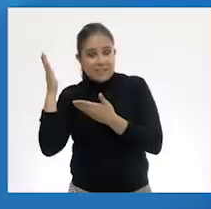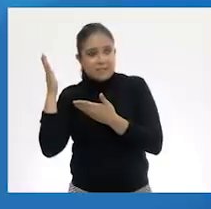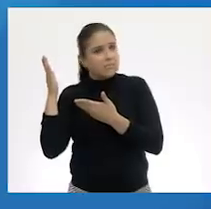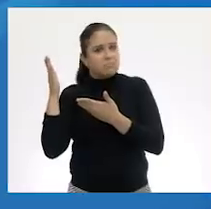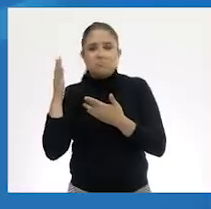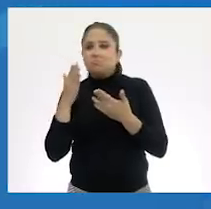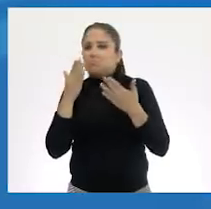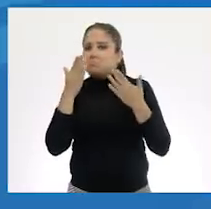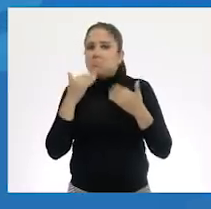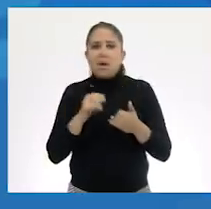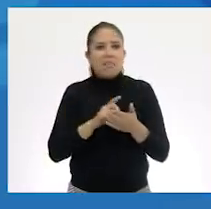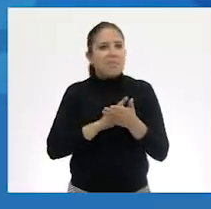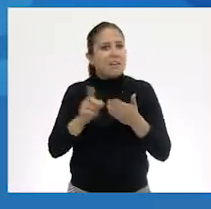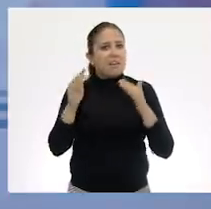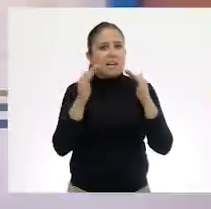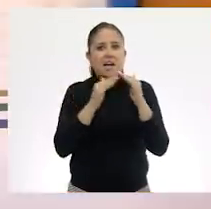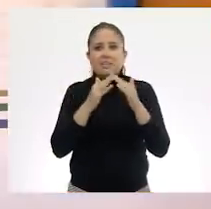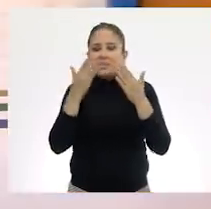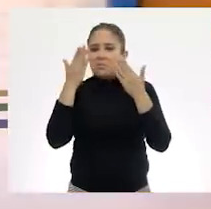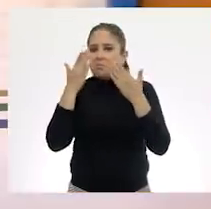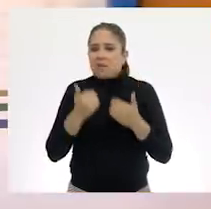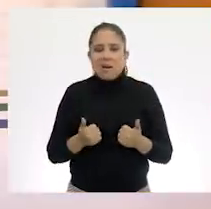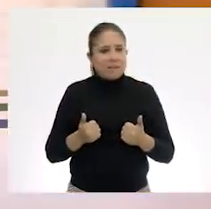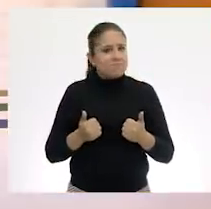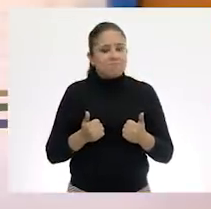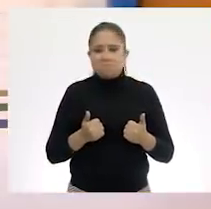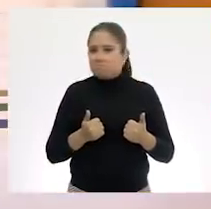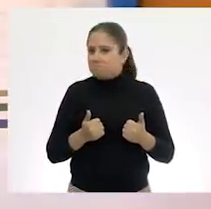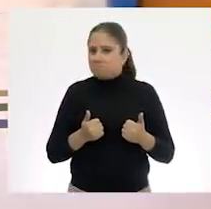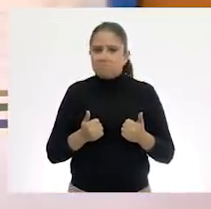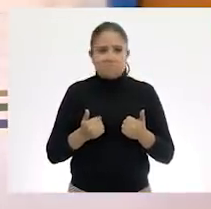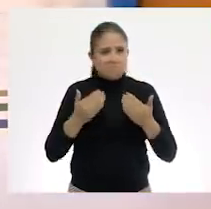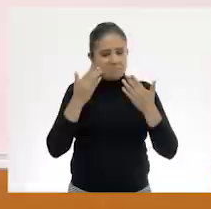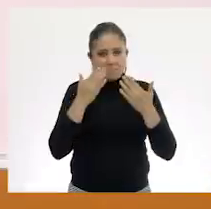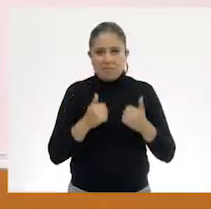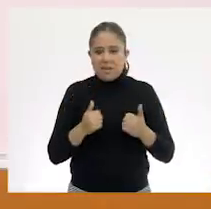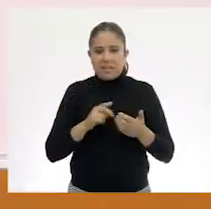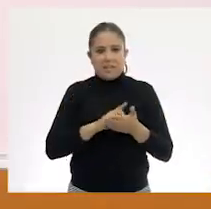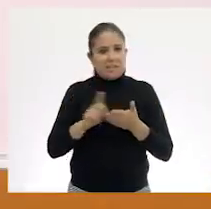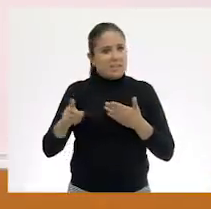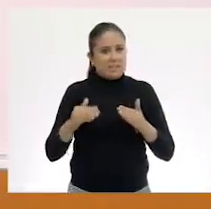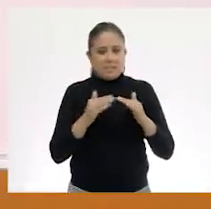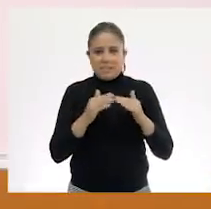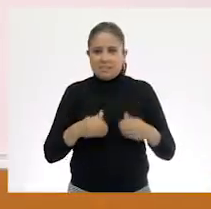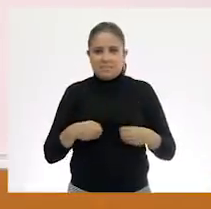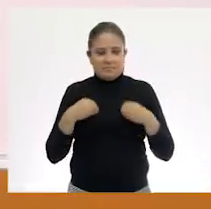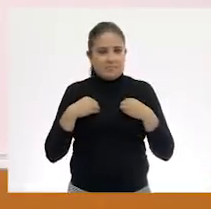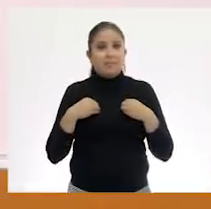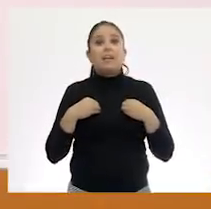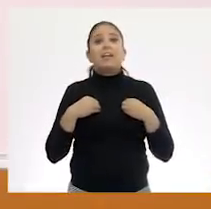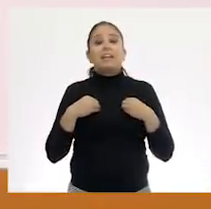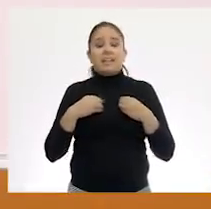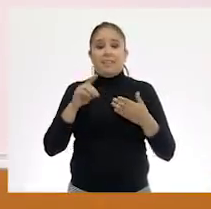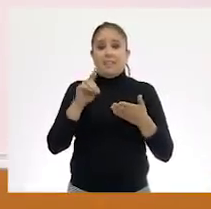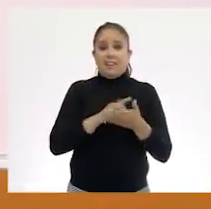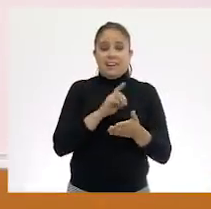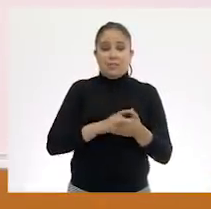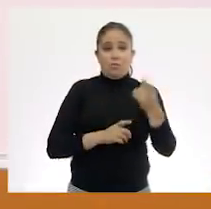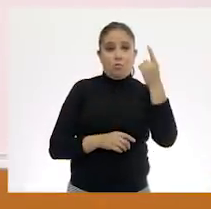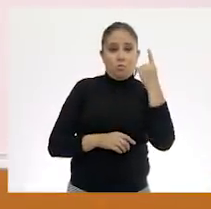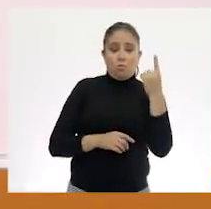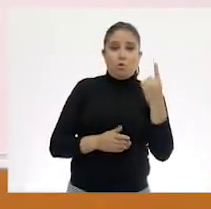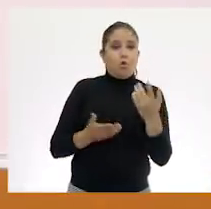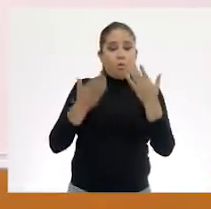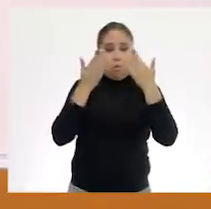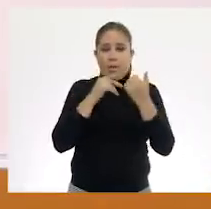No, ¿verdad que no? Allá en casa, ¿ya lo vieron? No tiene direcciones. Entonces, nuestro directorio 1 no tiene